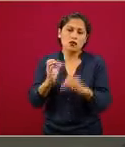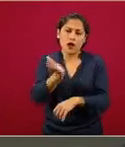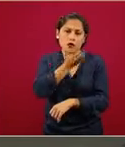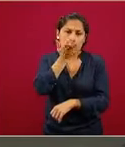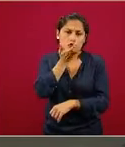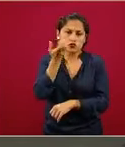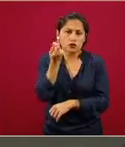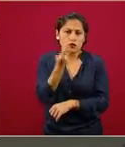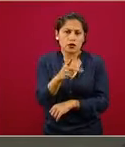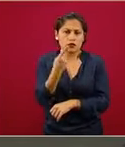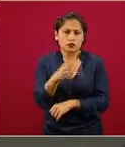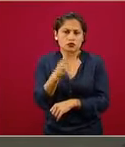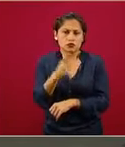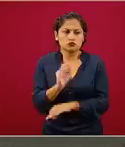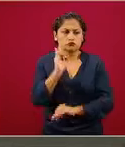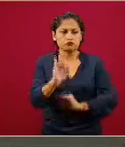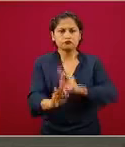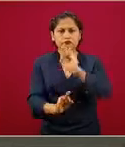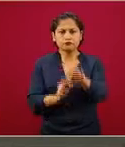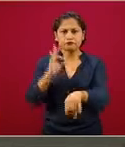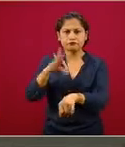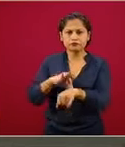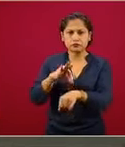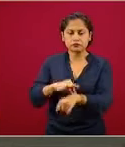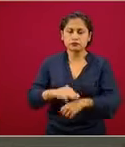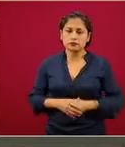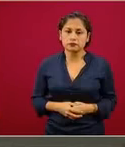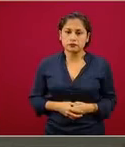personas para sus cuidados.